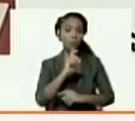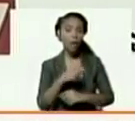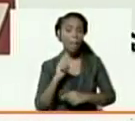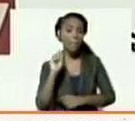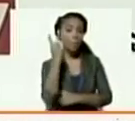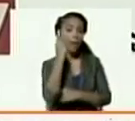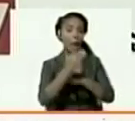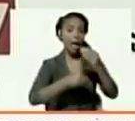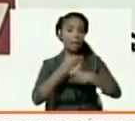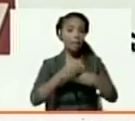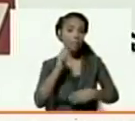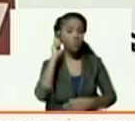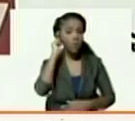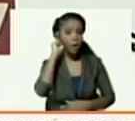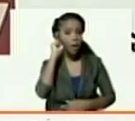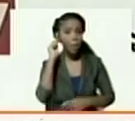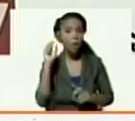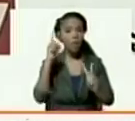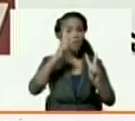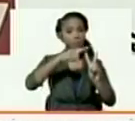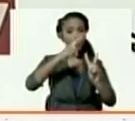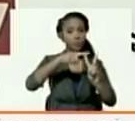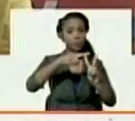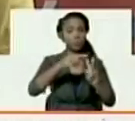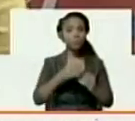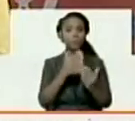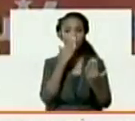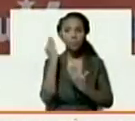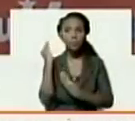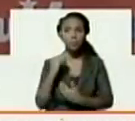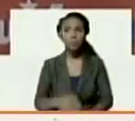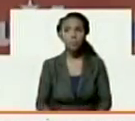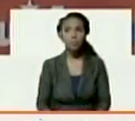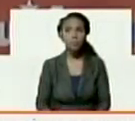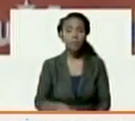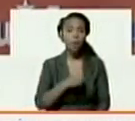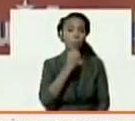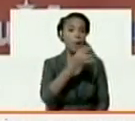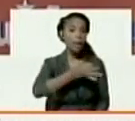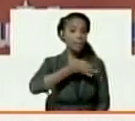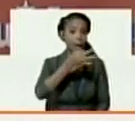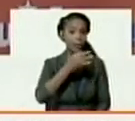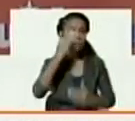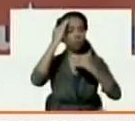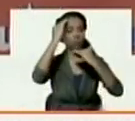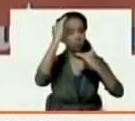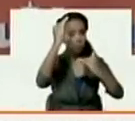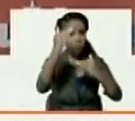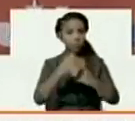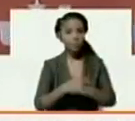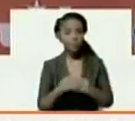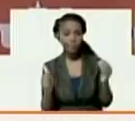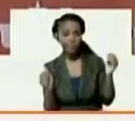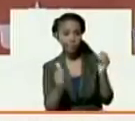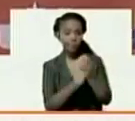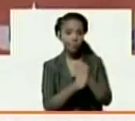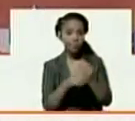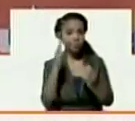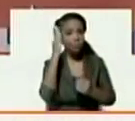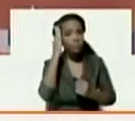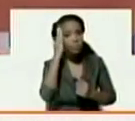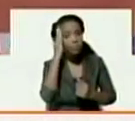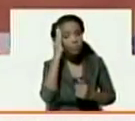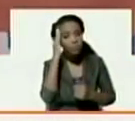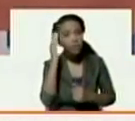realiza Indira López por Venezolana de Televisión. Buenas tardes, saludos. Tomando en cuenta que